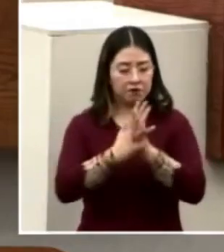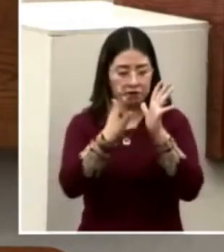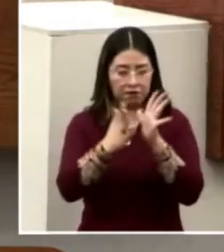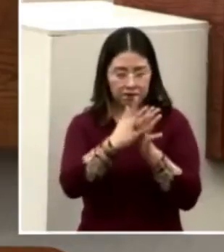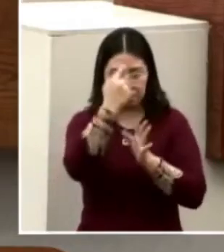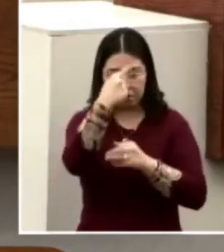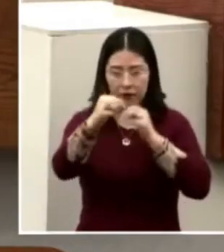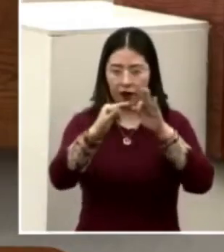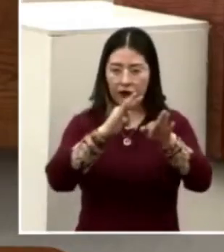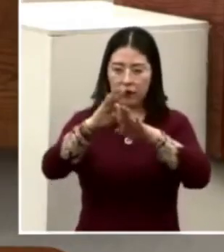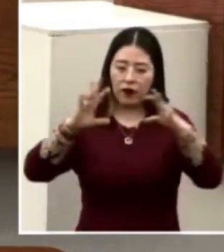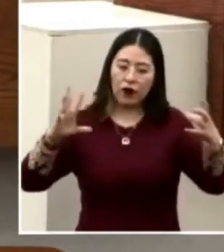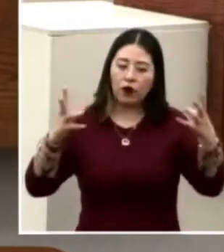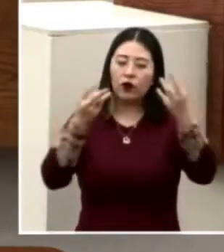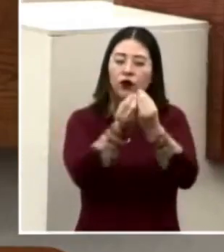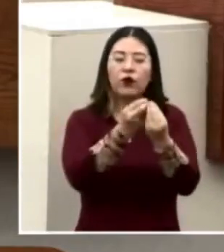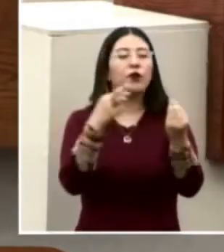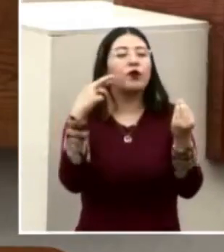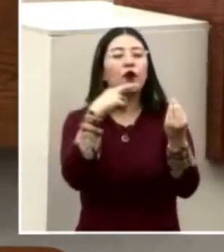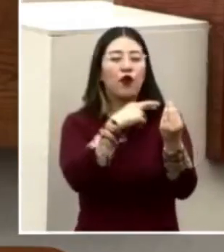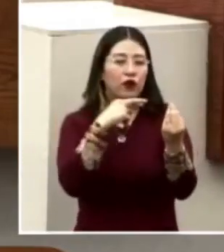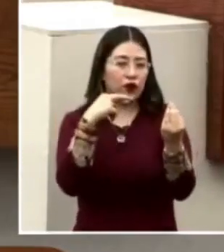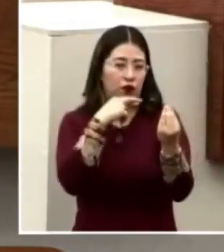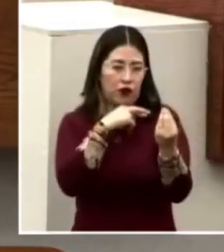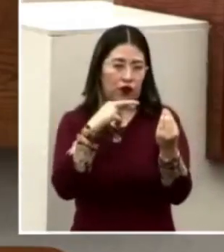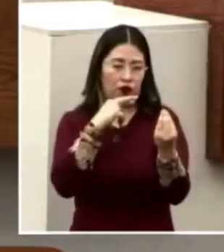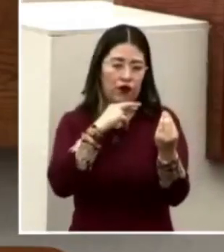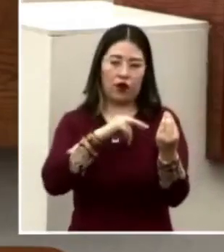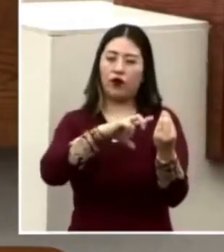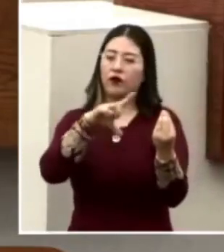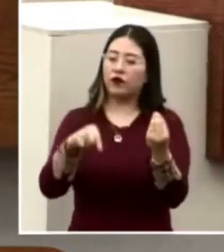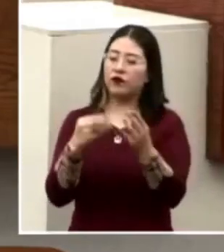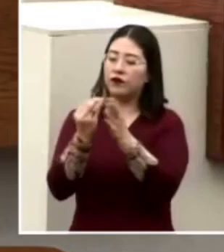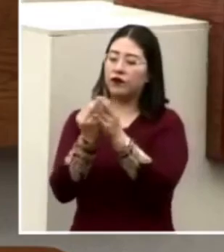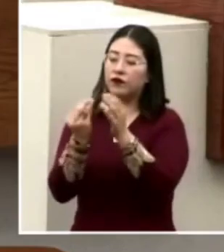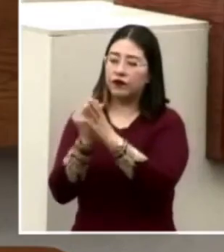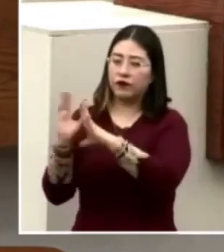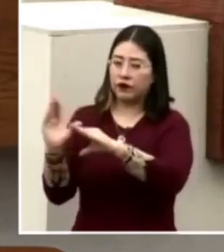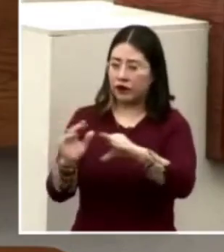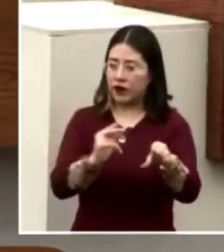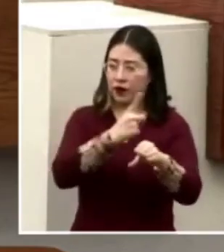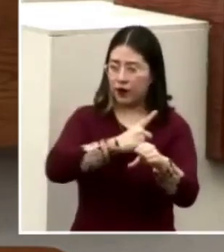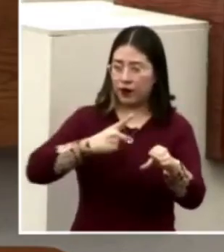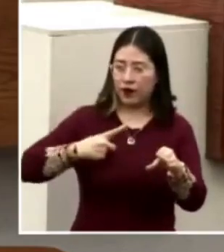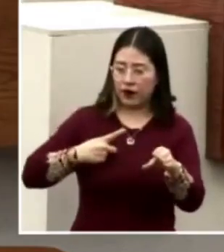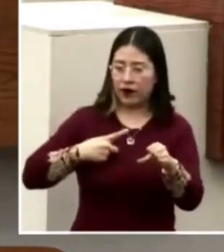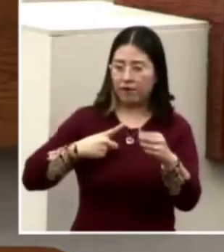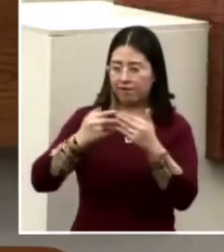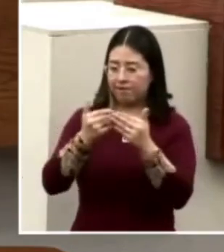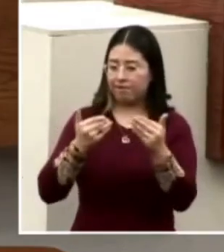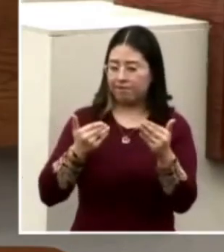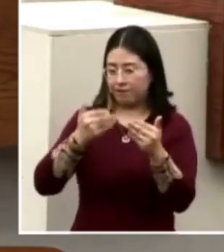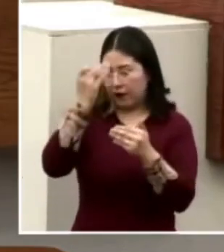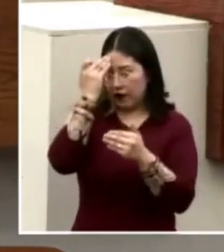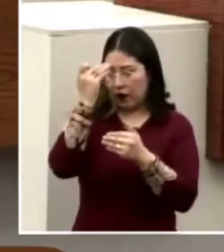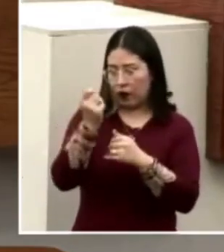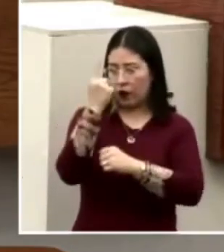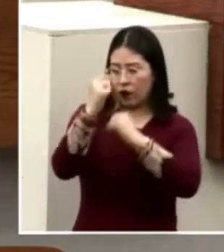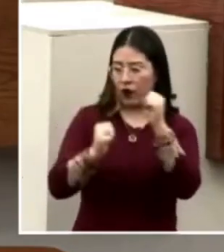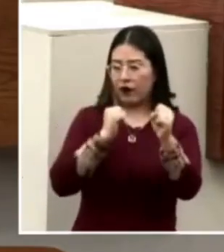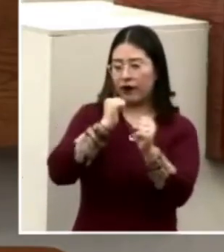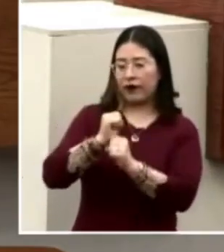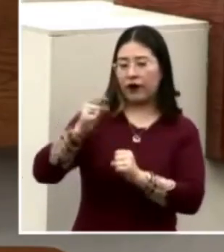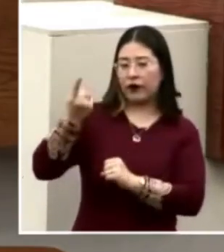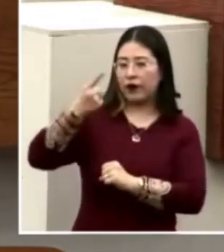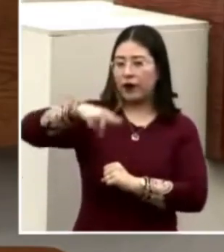incorporar muy pronto. Están en plena capacitación, pero pues no se nos olvide que lleva un poco más de un año de